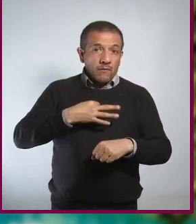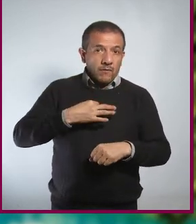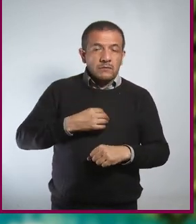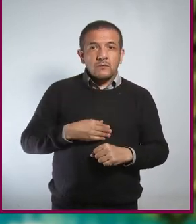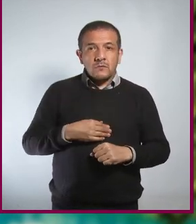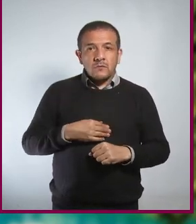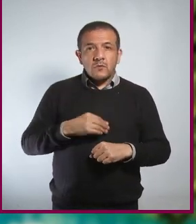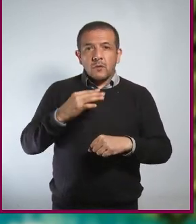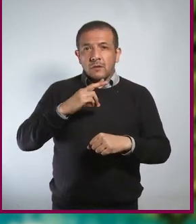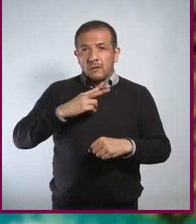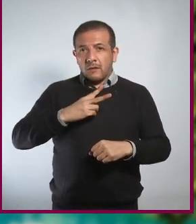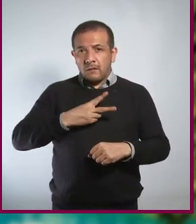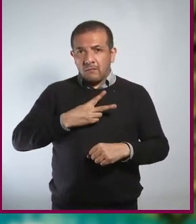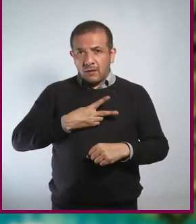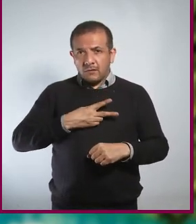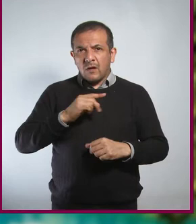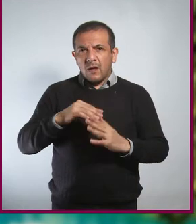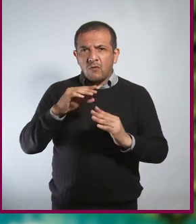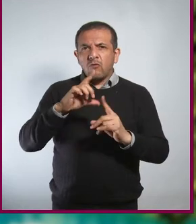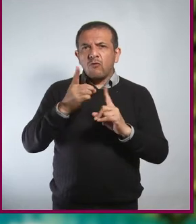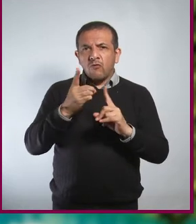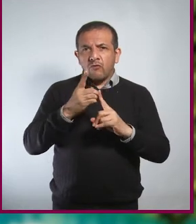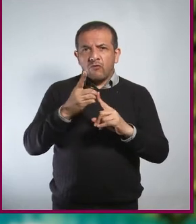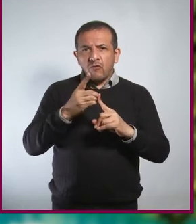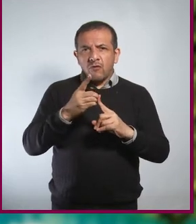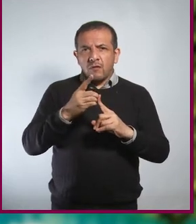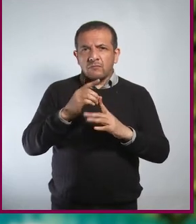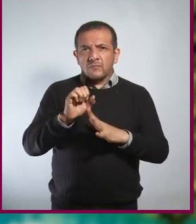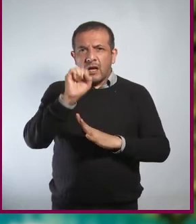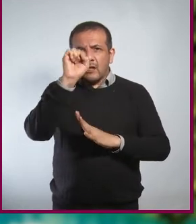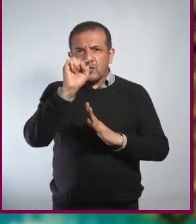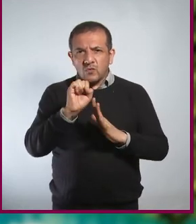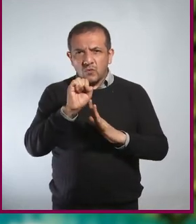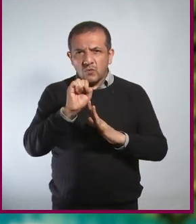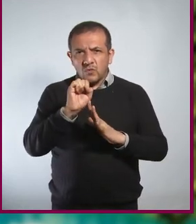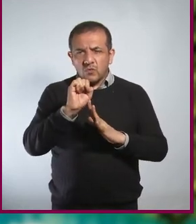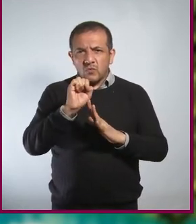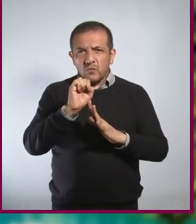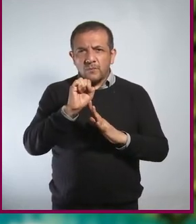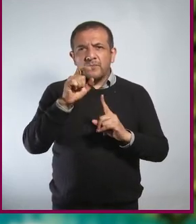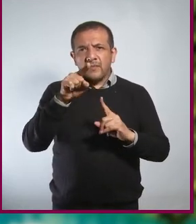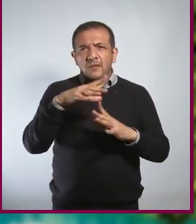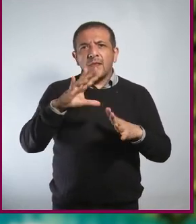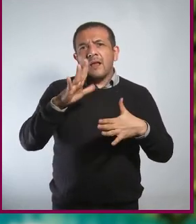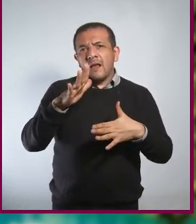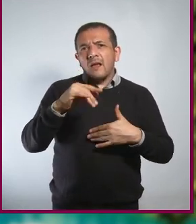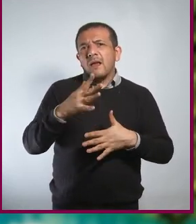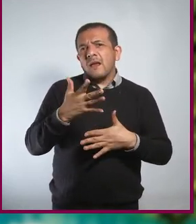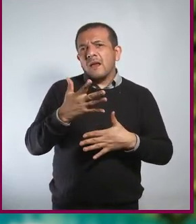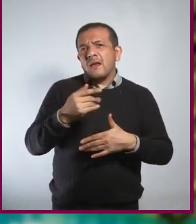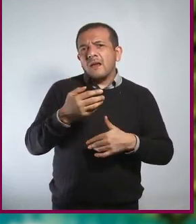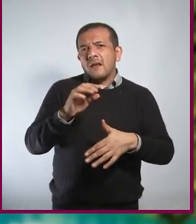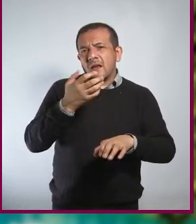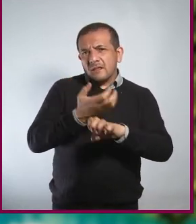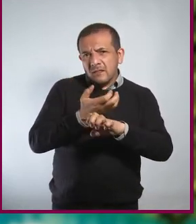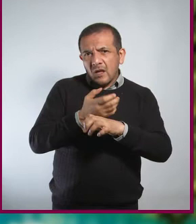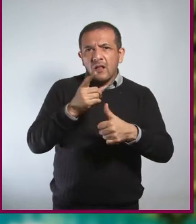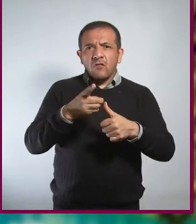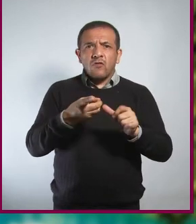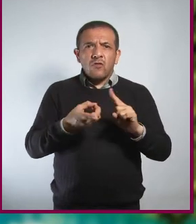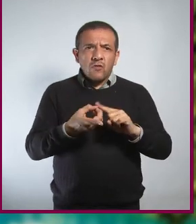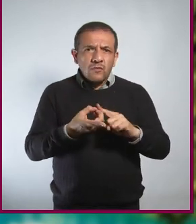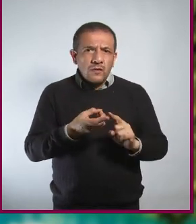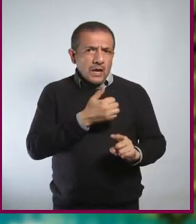frecuente en el sureste de los Estados Unidos, pero también se presenta en regiones de Canadá, México,